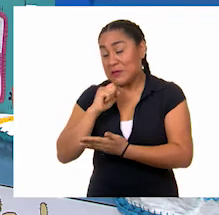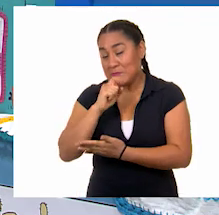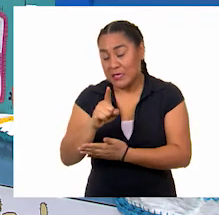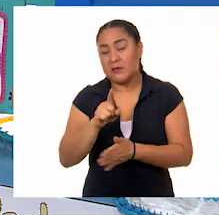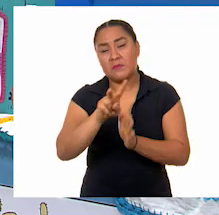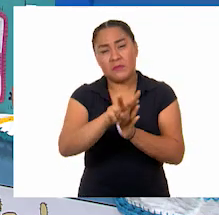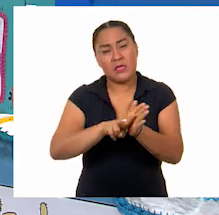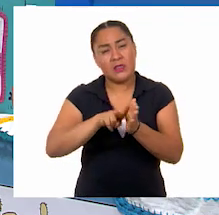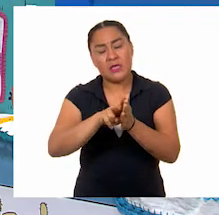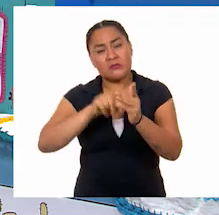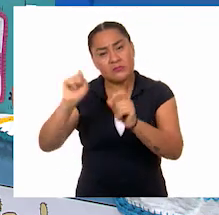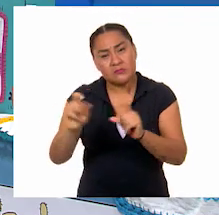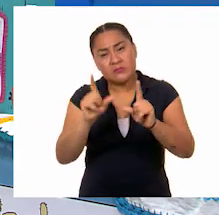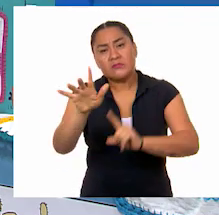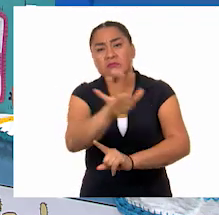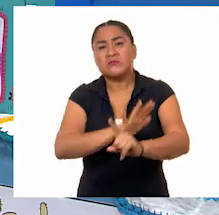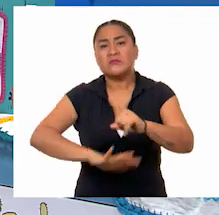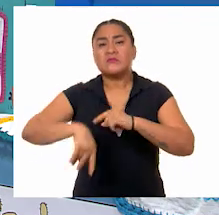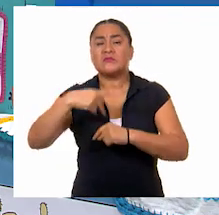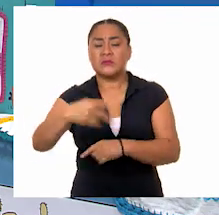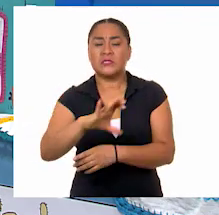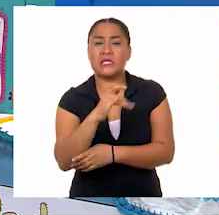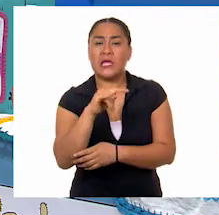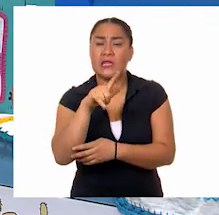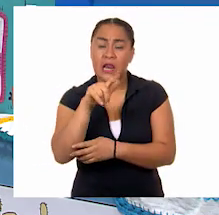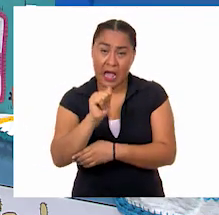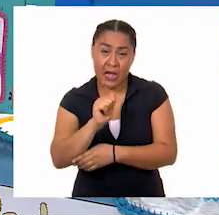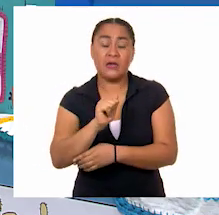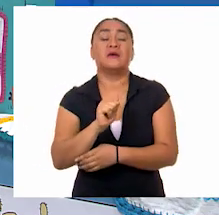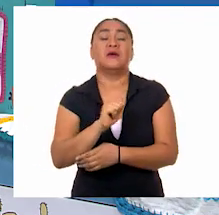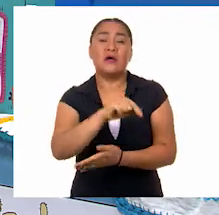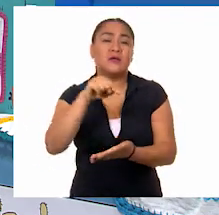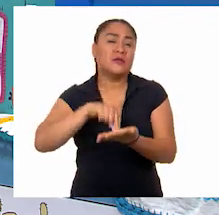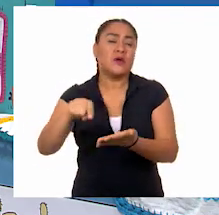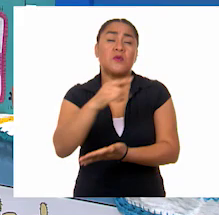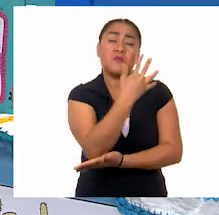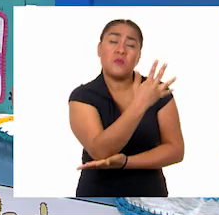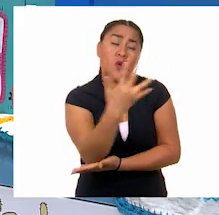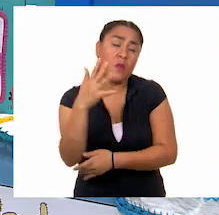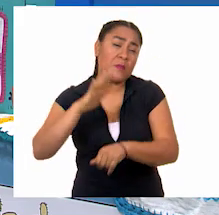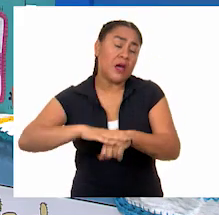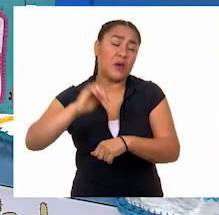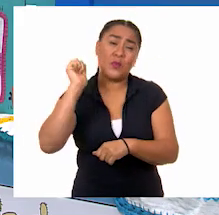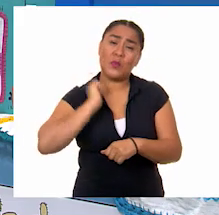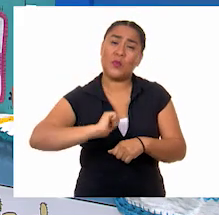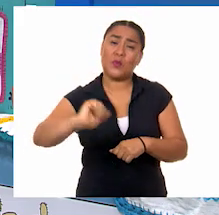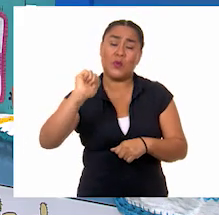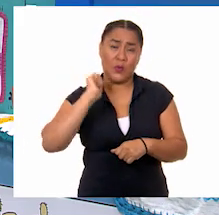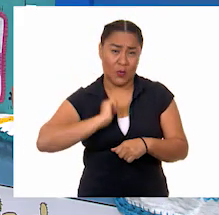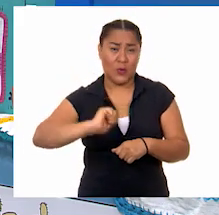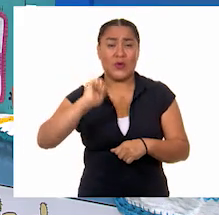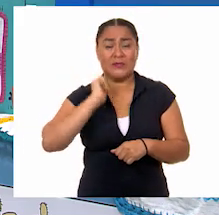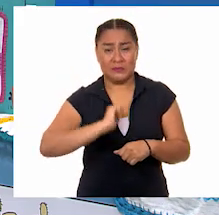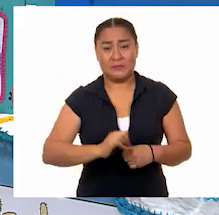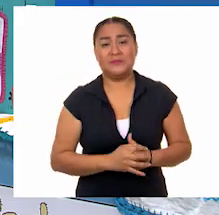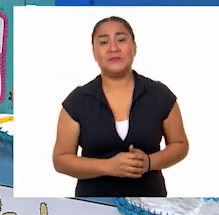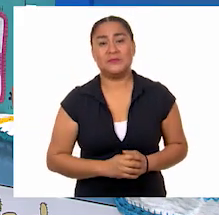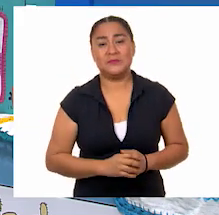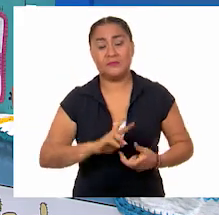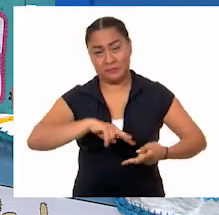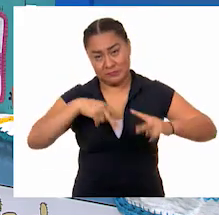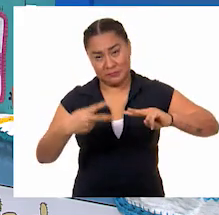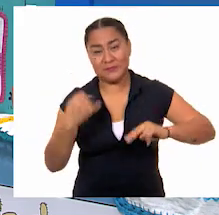un video sobre una comunidad de la Chinantla donde se encuentra el bosque más antiguo. Joaquín,